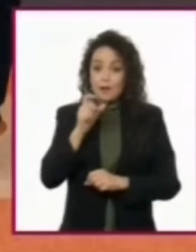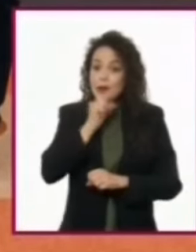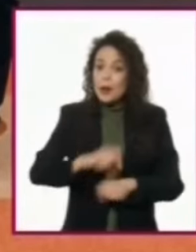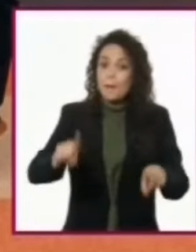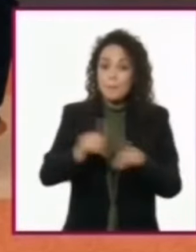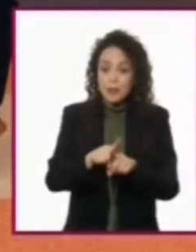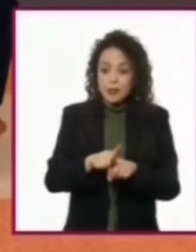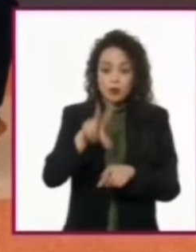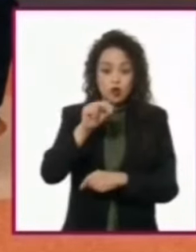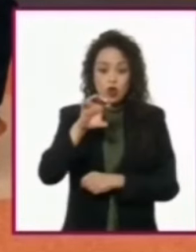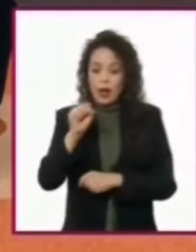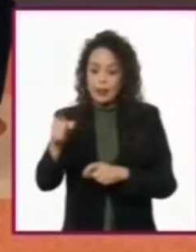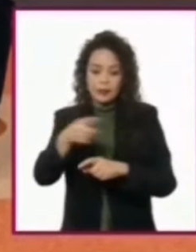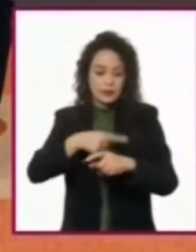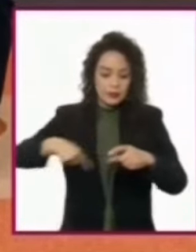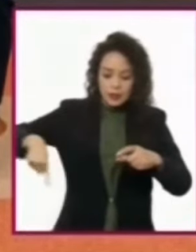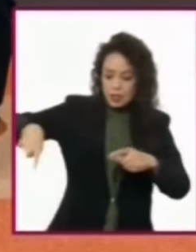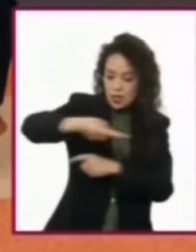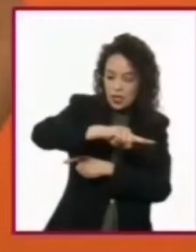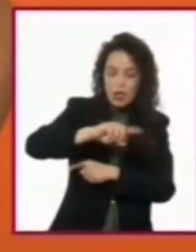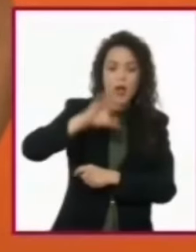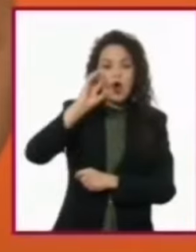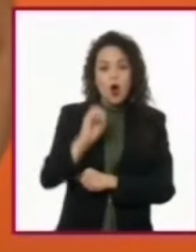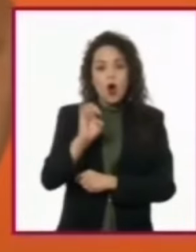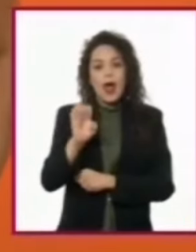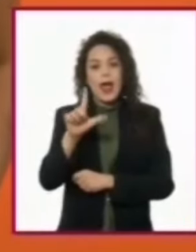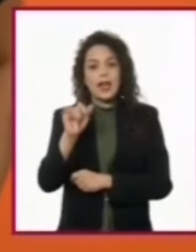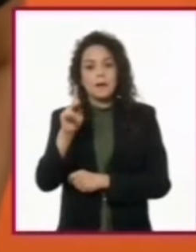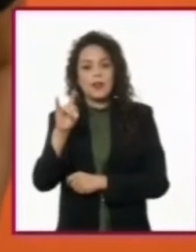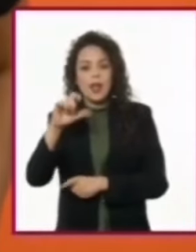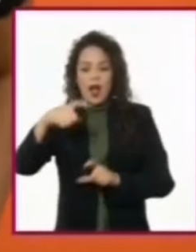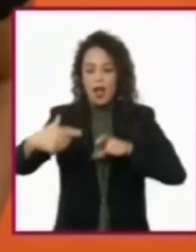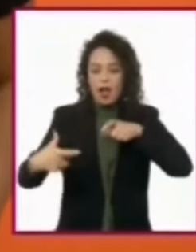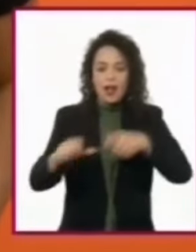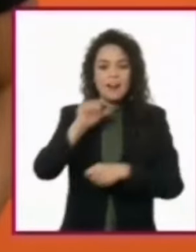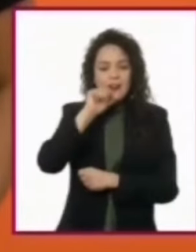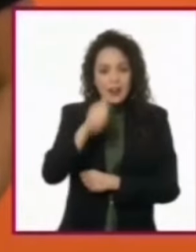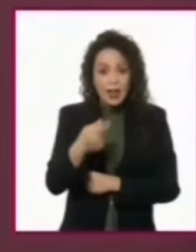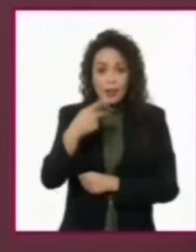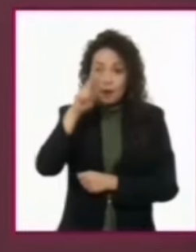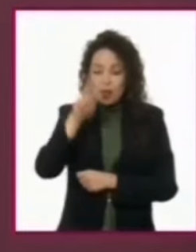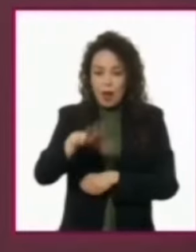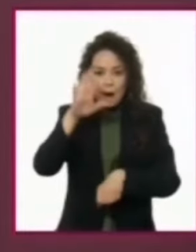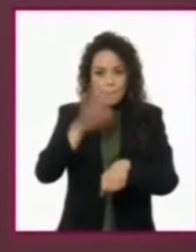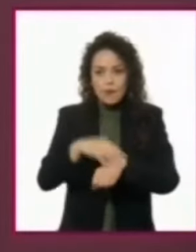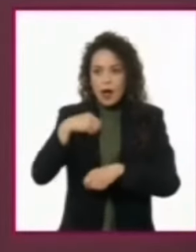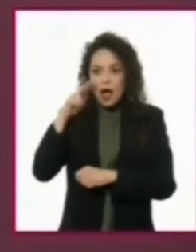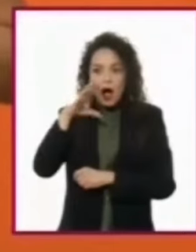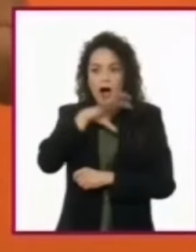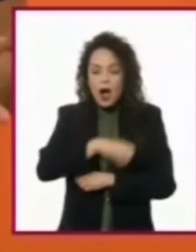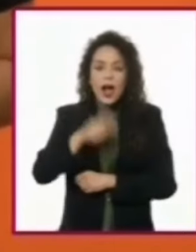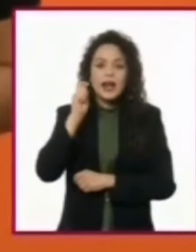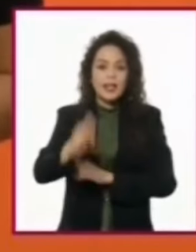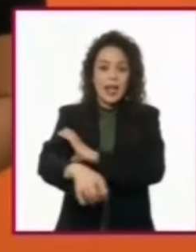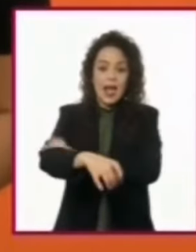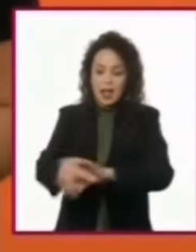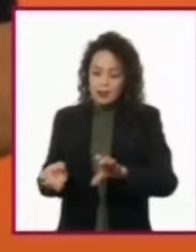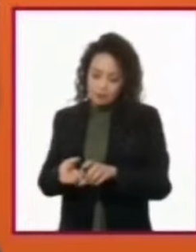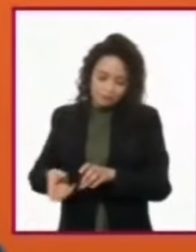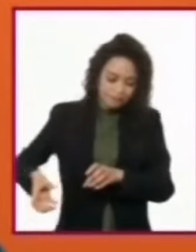no son ni elípticas ni espirales. Lo que me parece más sorprendente son los brazos espirales, estos que rodean a esta